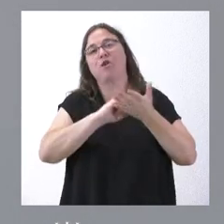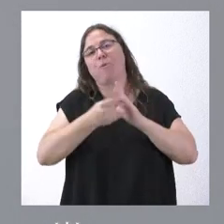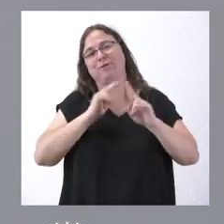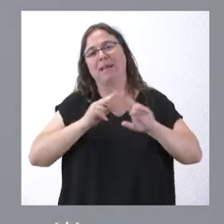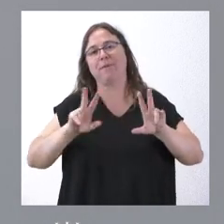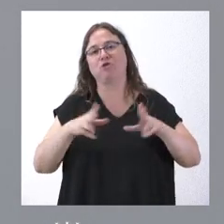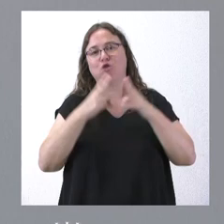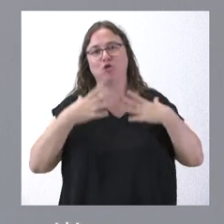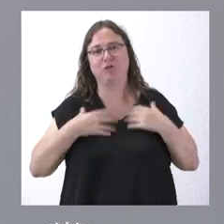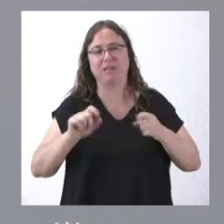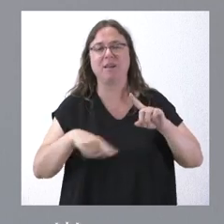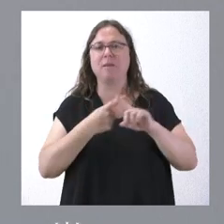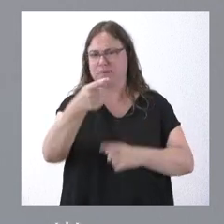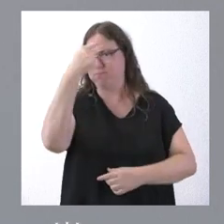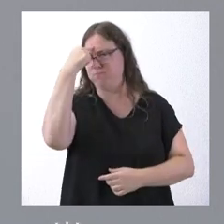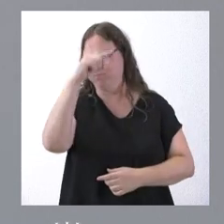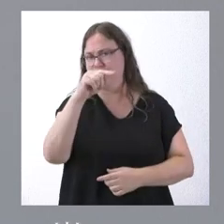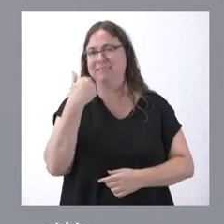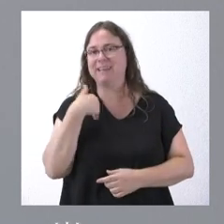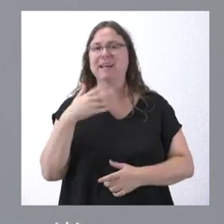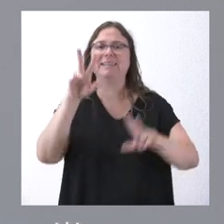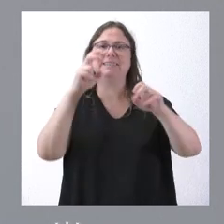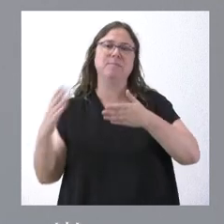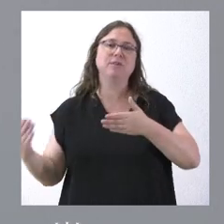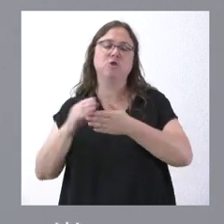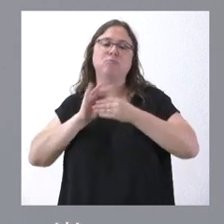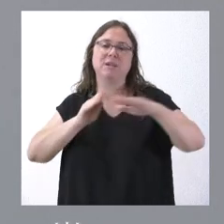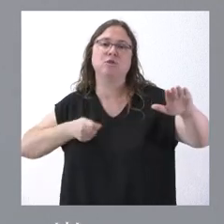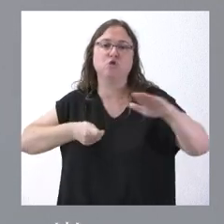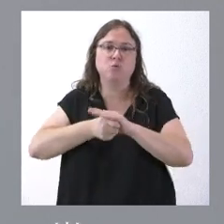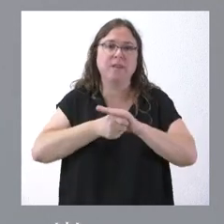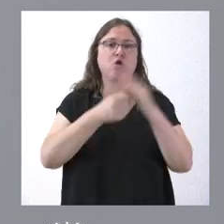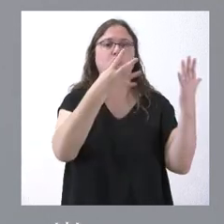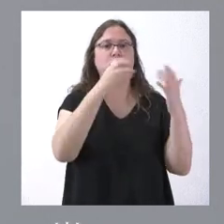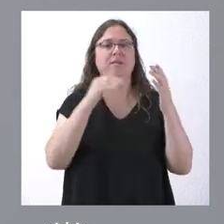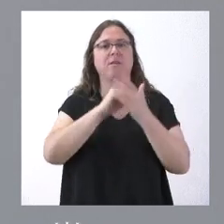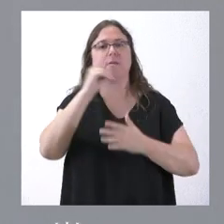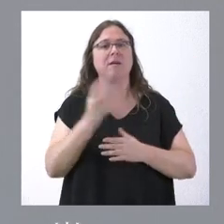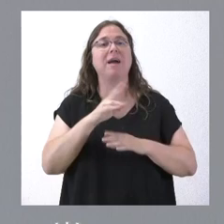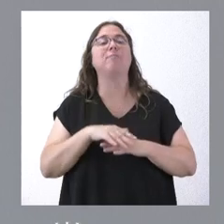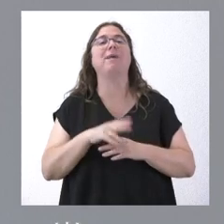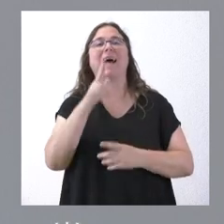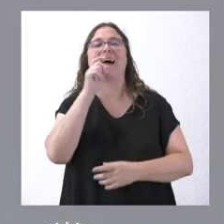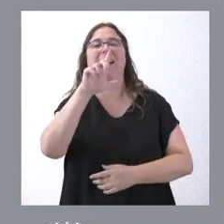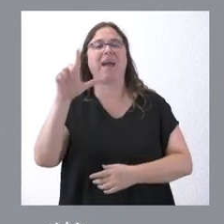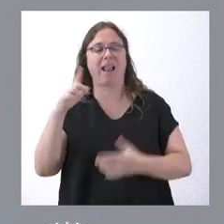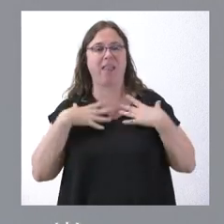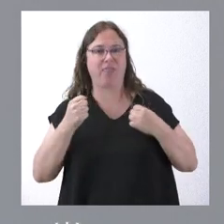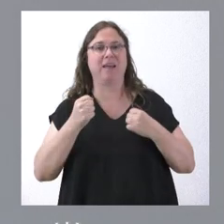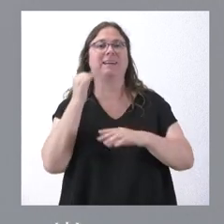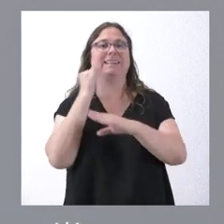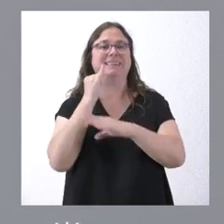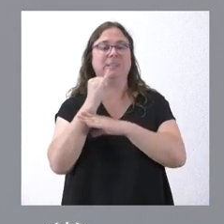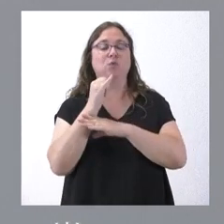sociosanitaria, pero también, como ustedes han visto, todo lo que es la subvención de 900.000 euros para el ER Institut en materia de gestión de datos